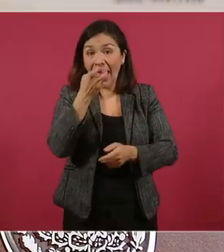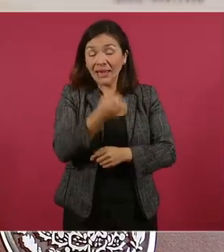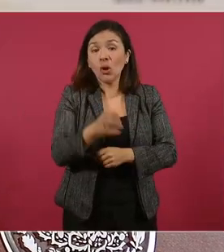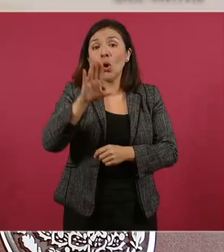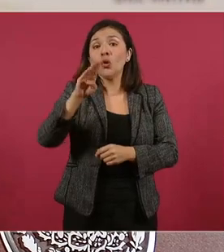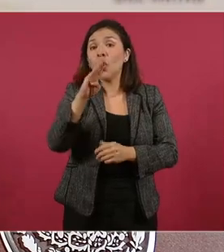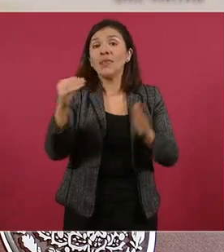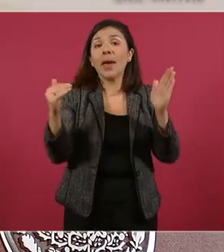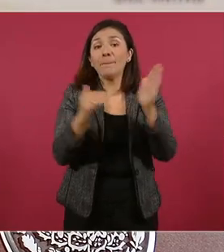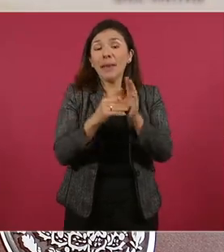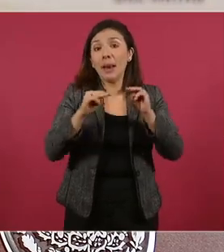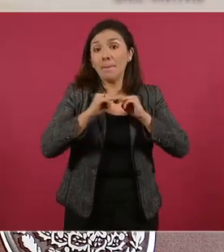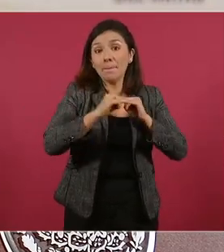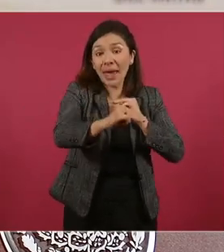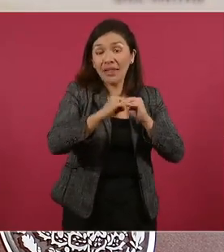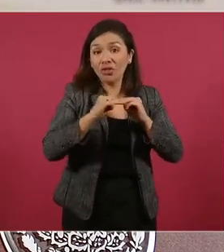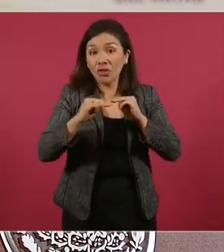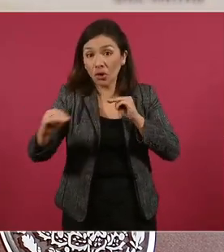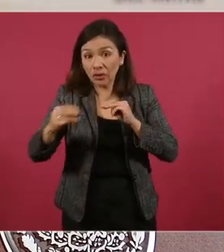90,000 metros cuadrados techados,